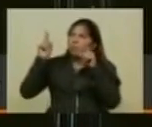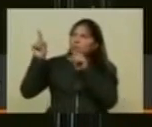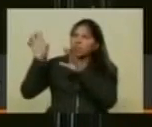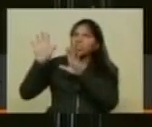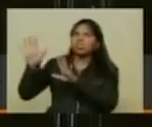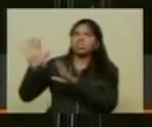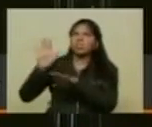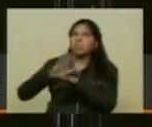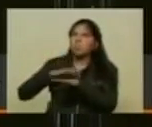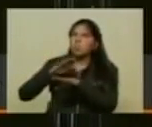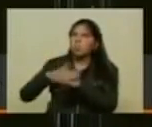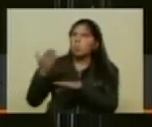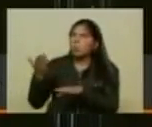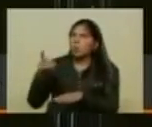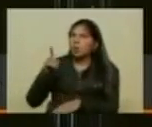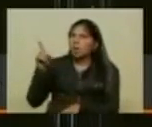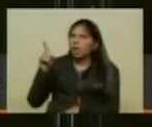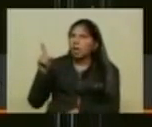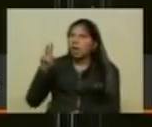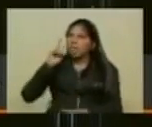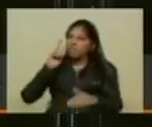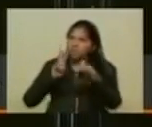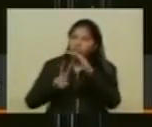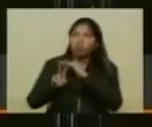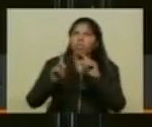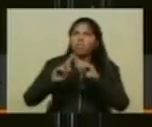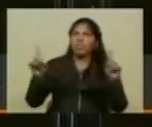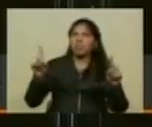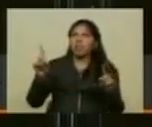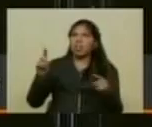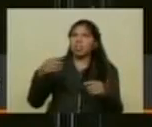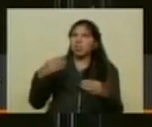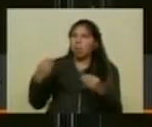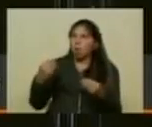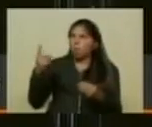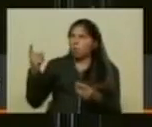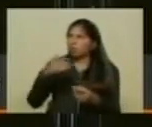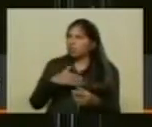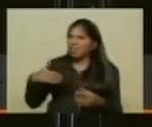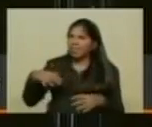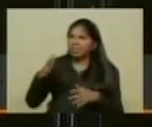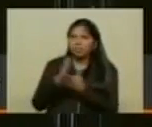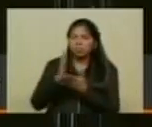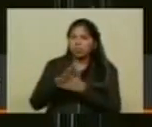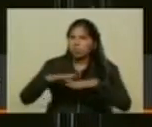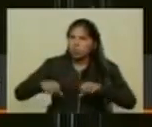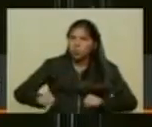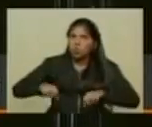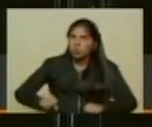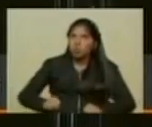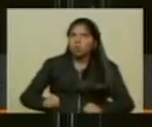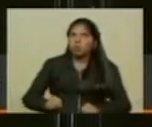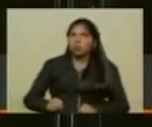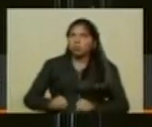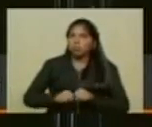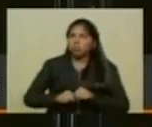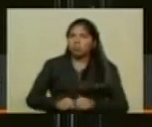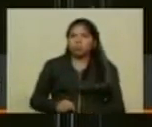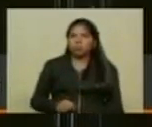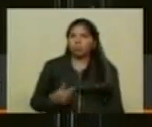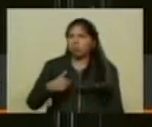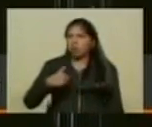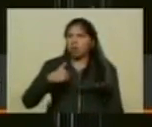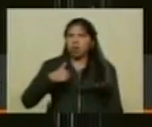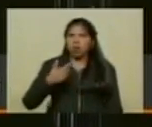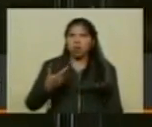cómo heredó toda la visión imperial, colonial, expansionista del